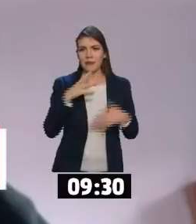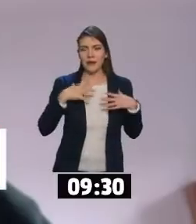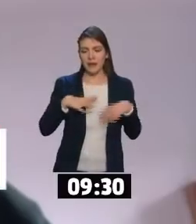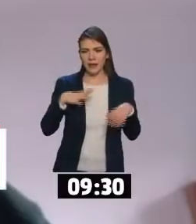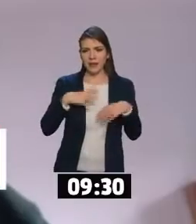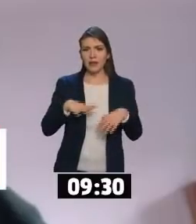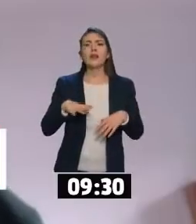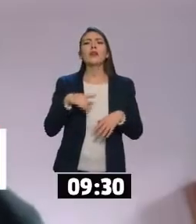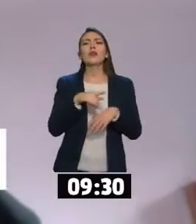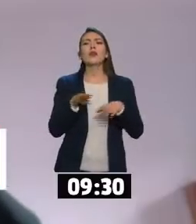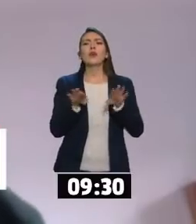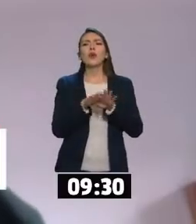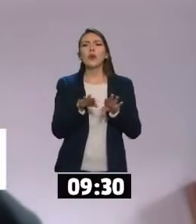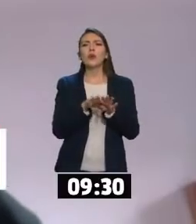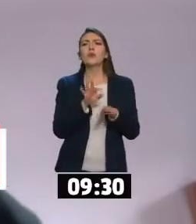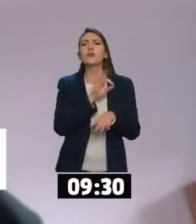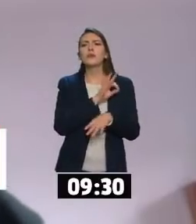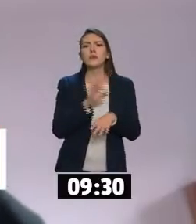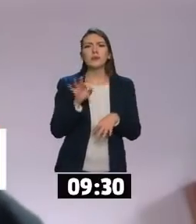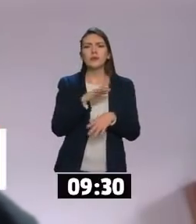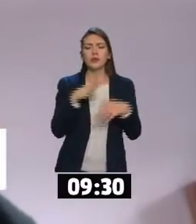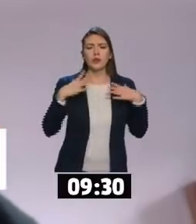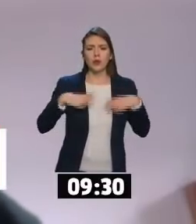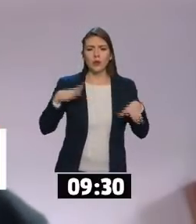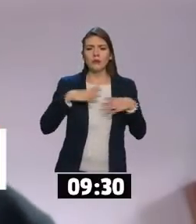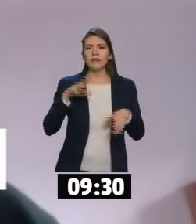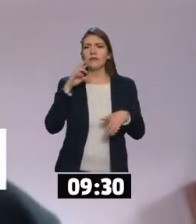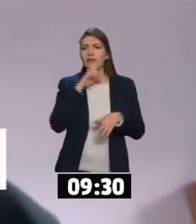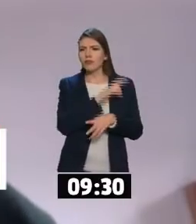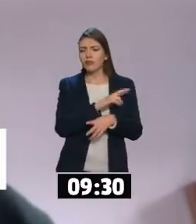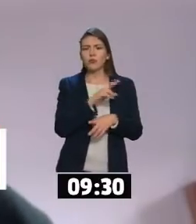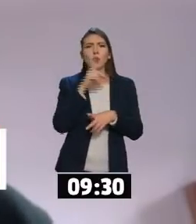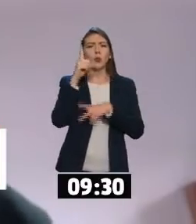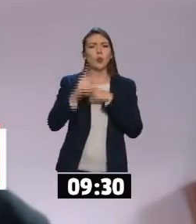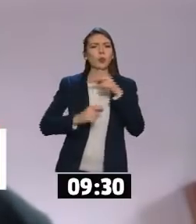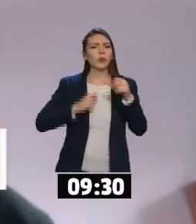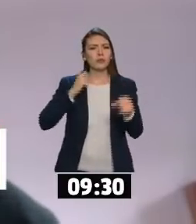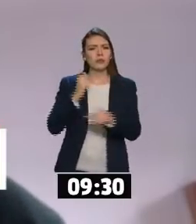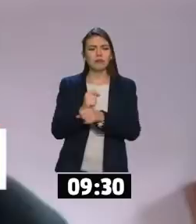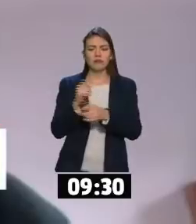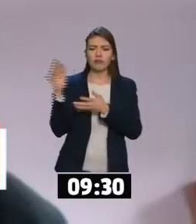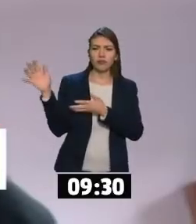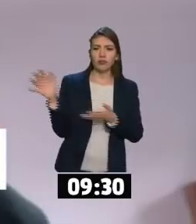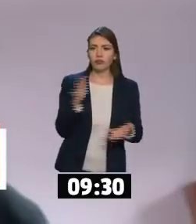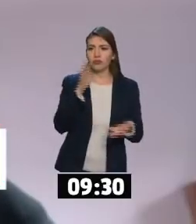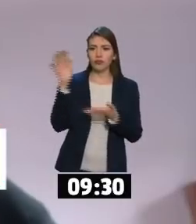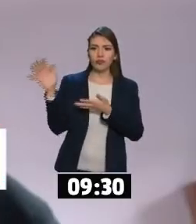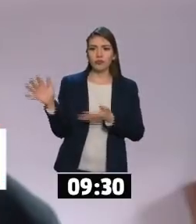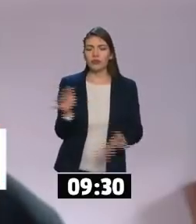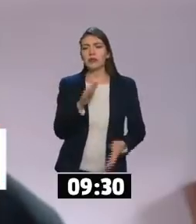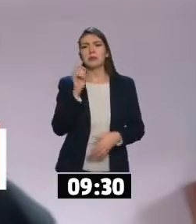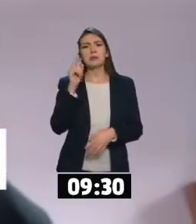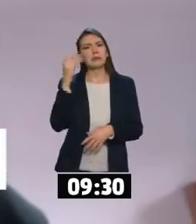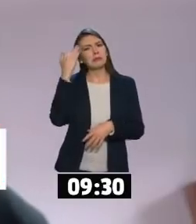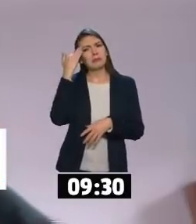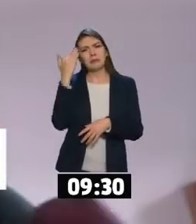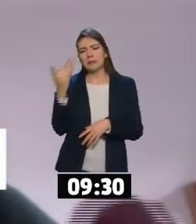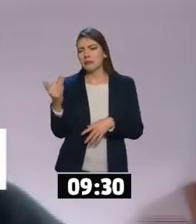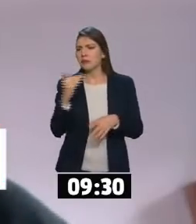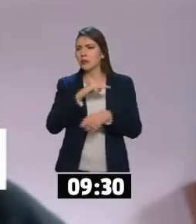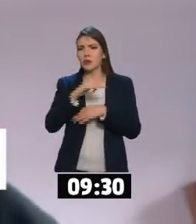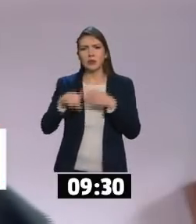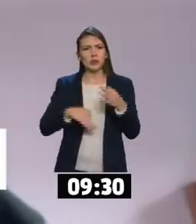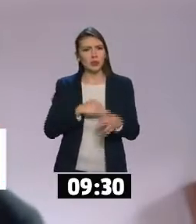o producir y consumir masivamente ropa durante todo el año, en todas las temporadas y mini temporadas